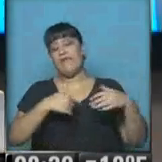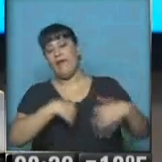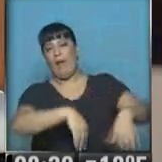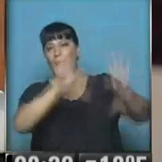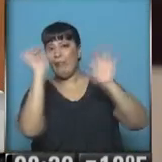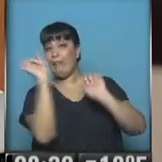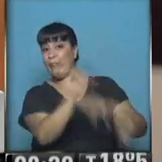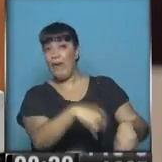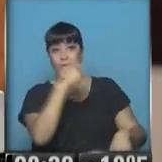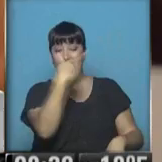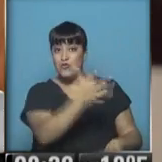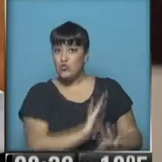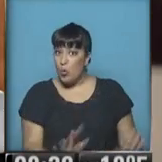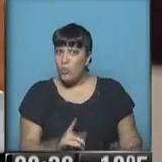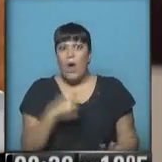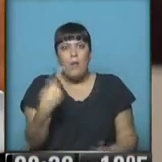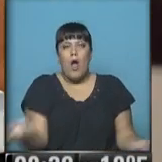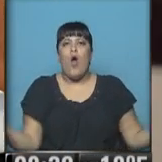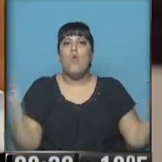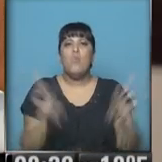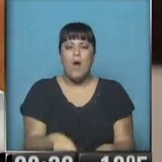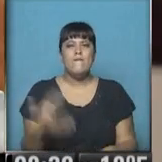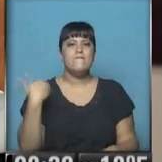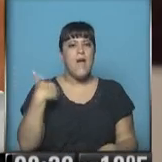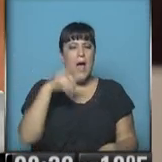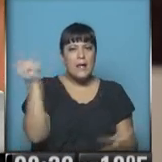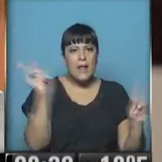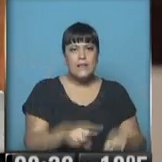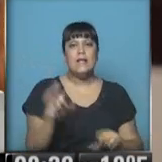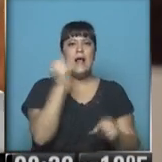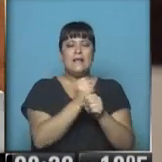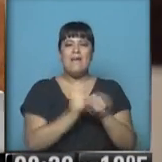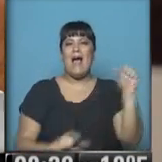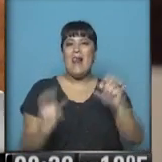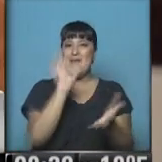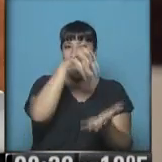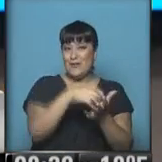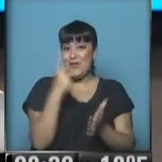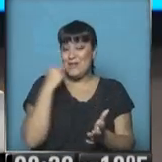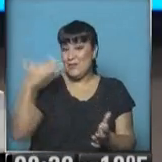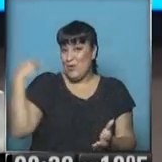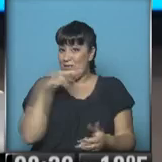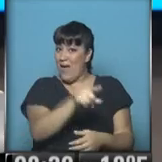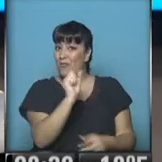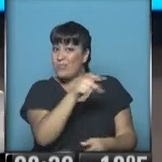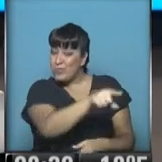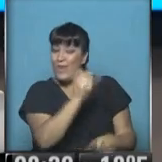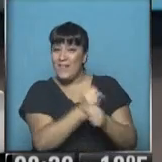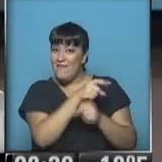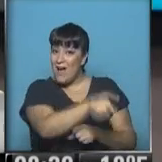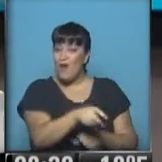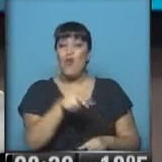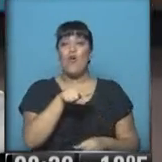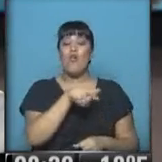equipo importante de de científicos repatriados eh trabajan también en un laboratorio que hace días nada más eh usted Estuvo trabajando allí en